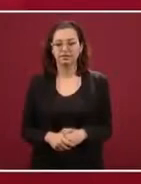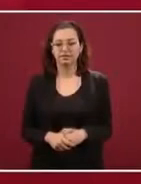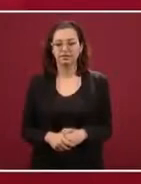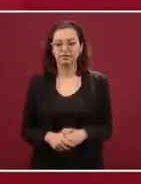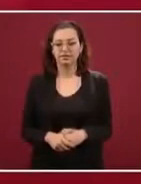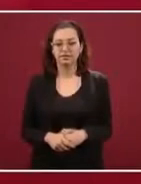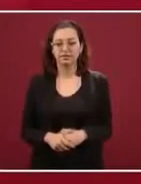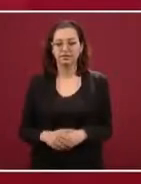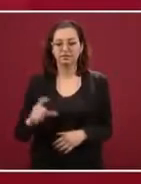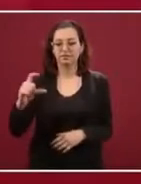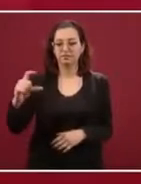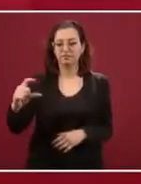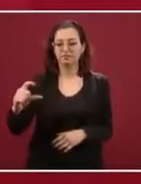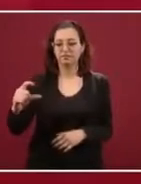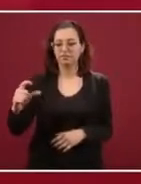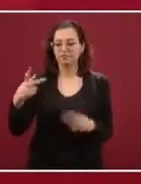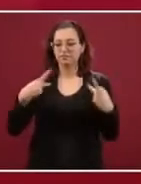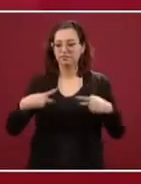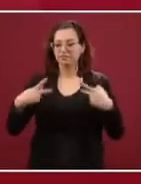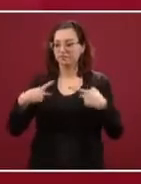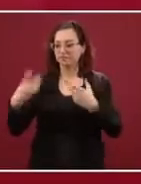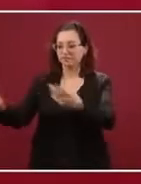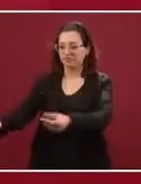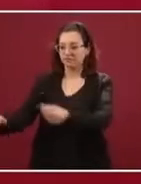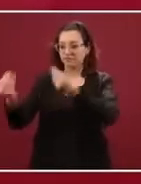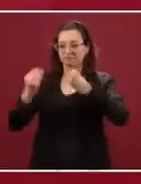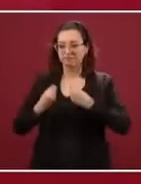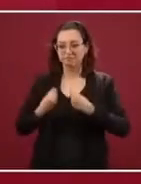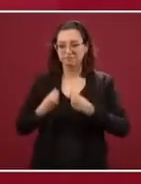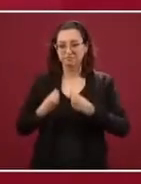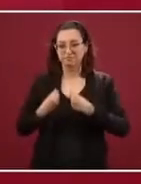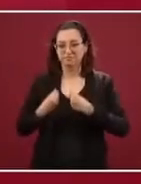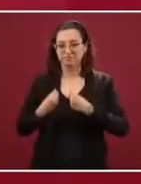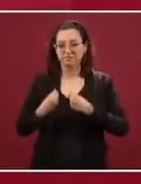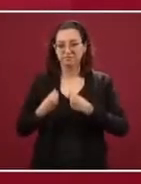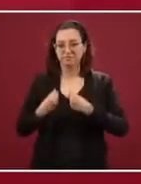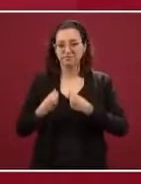Esto me lo da la gente.